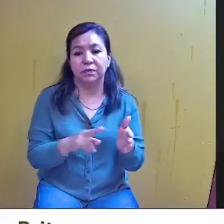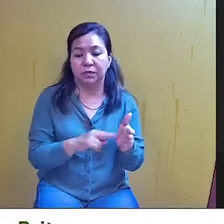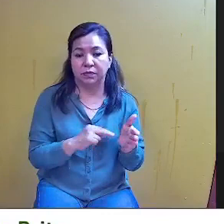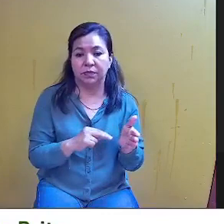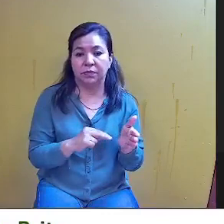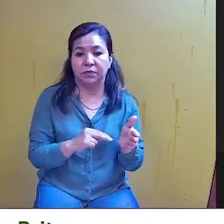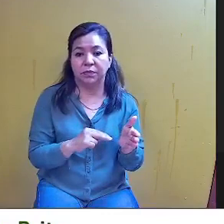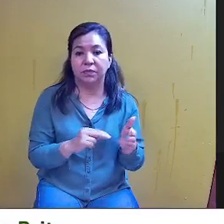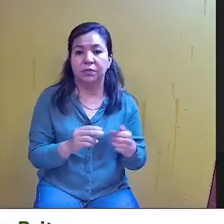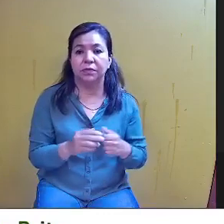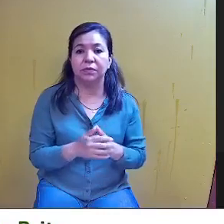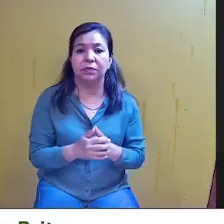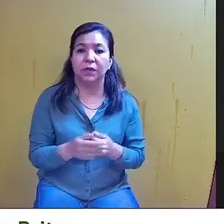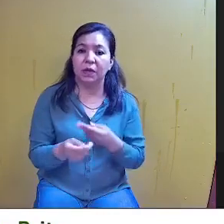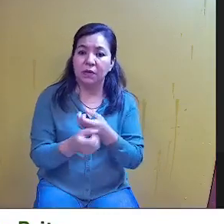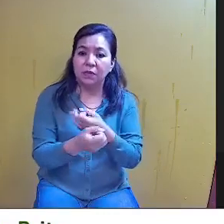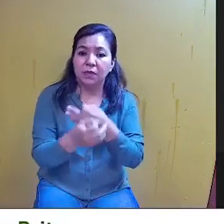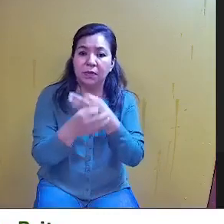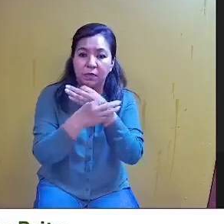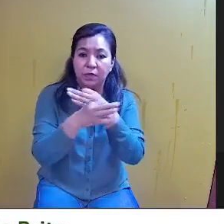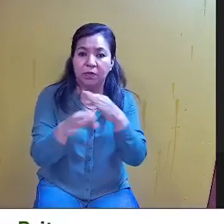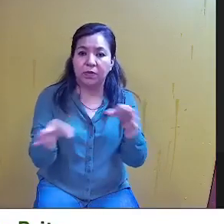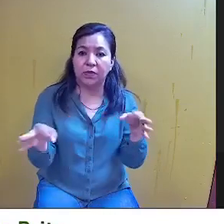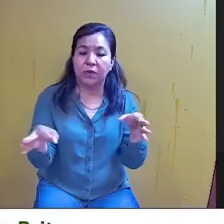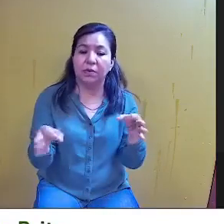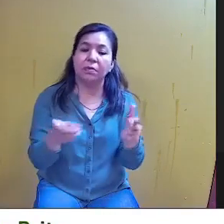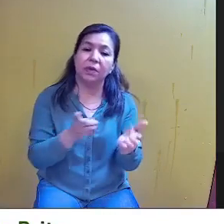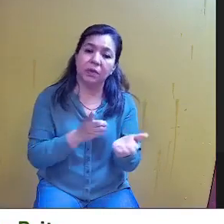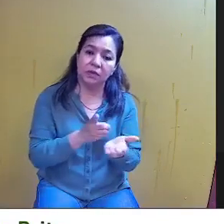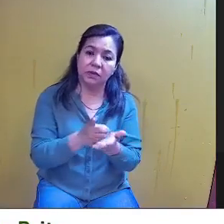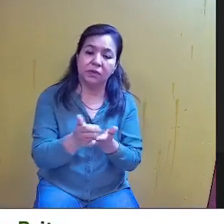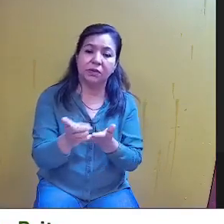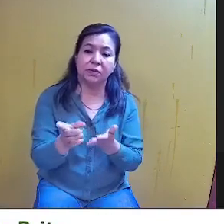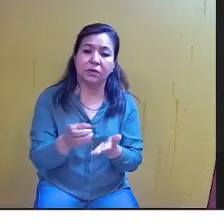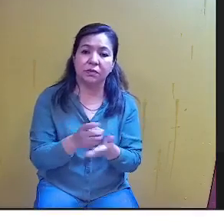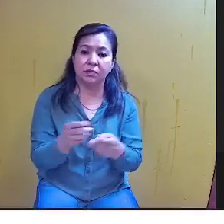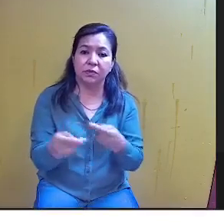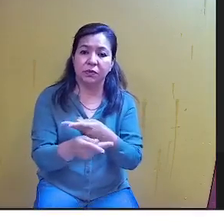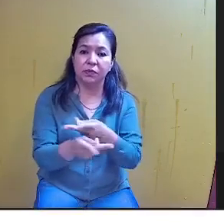en consecuencia notifíquese como en derecho corresponda, por favor.